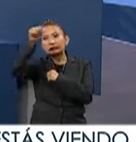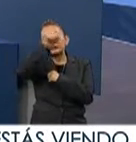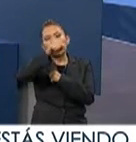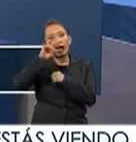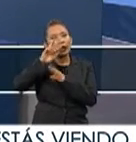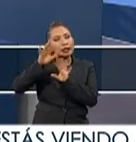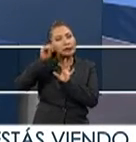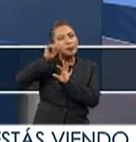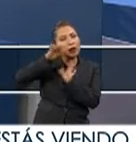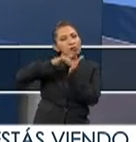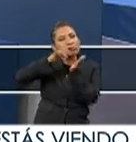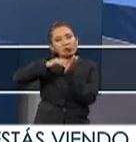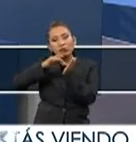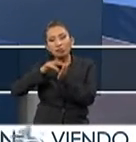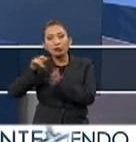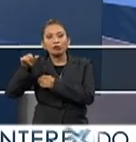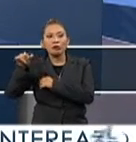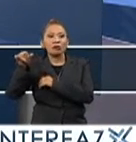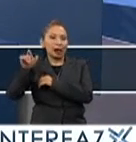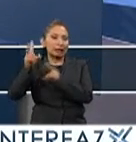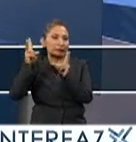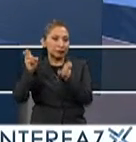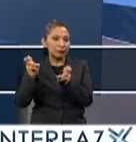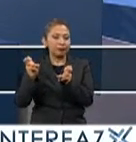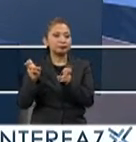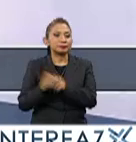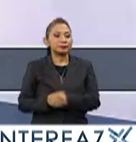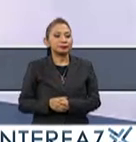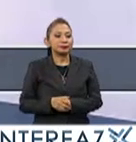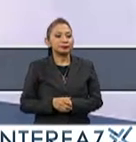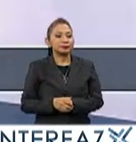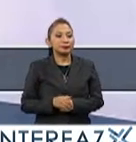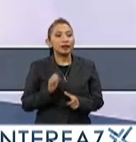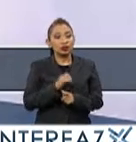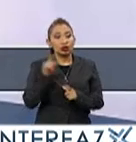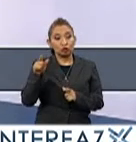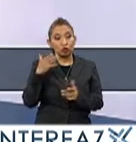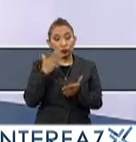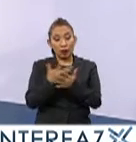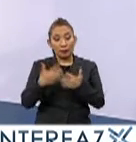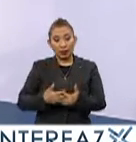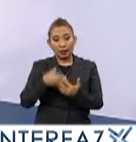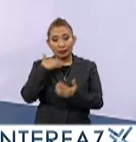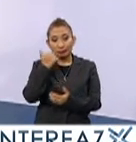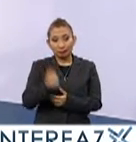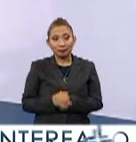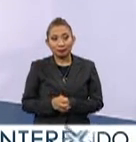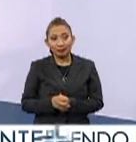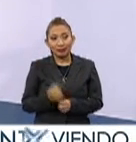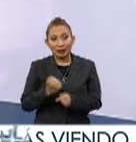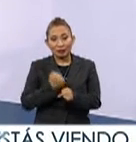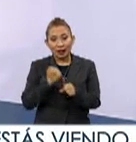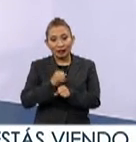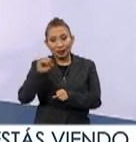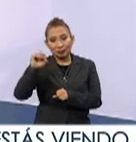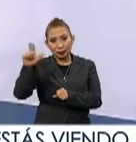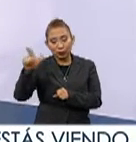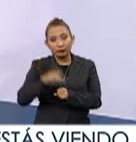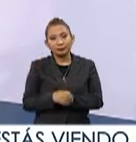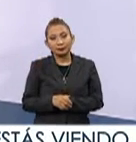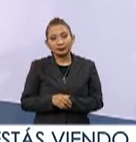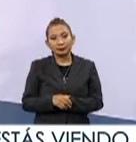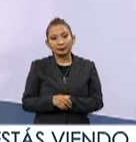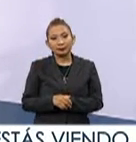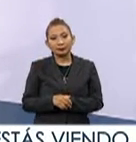ahí siempre abarca este tipo de temáticas. Entonces estuviste en una empresa alemana haciendo tus prácticas